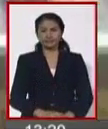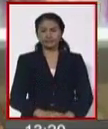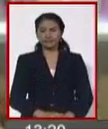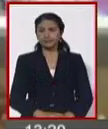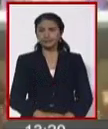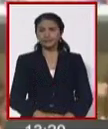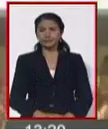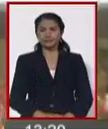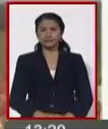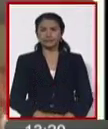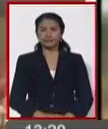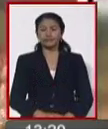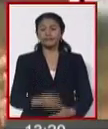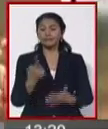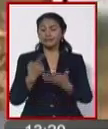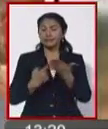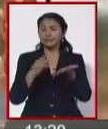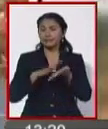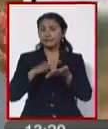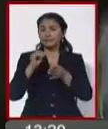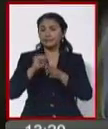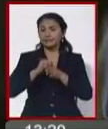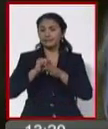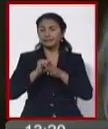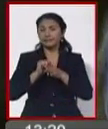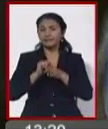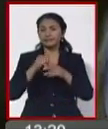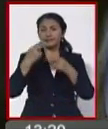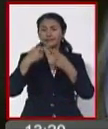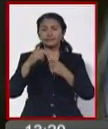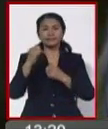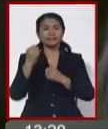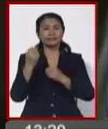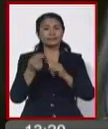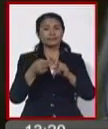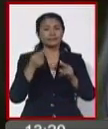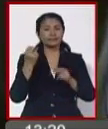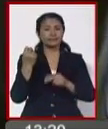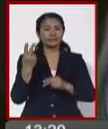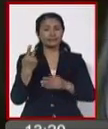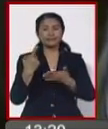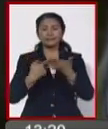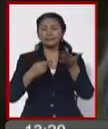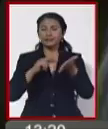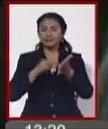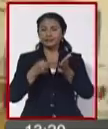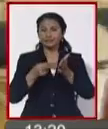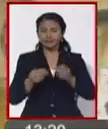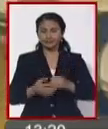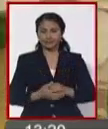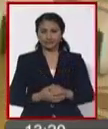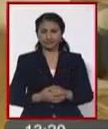rutina? Sí. Ahora, ¿cuál va a ser tu rutina? Nivel 2. ¿Qué implica el nivel 2?